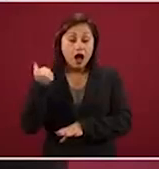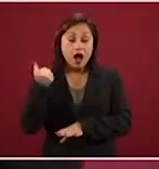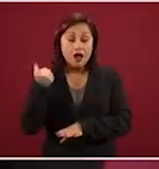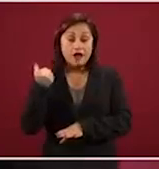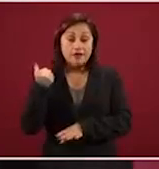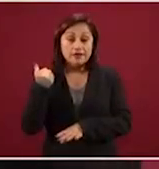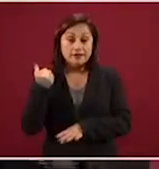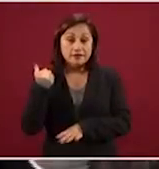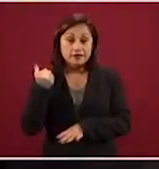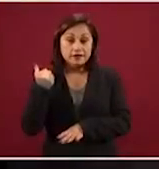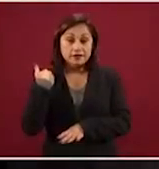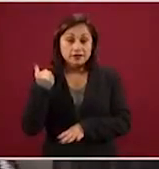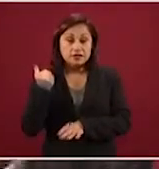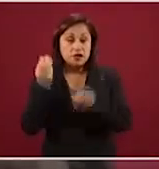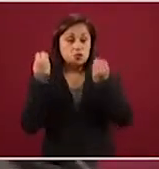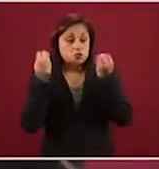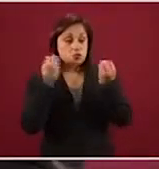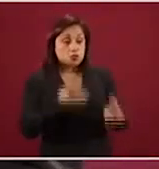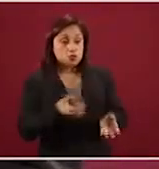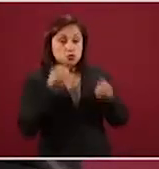obtenían apoyos